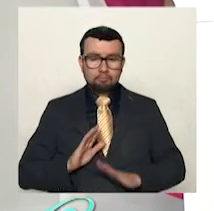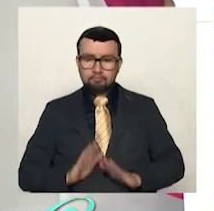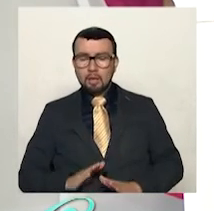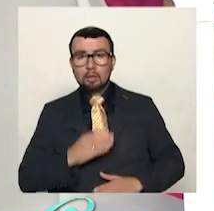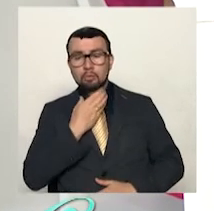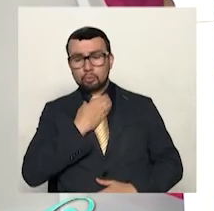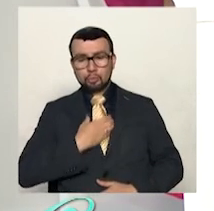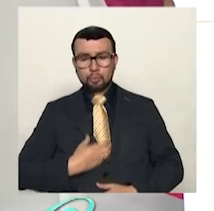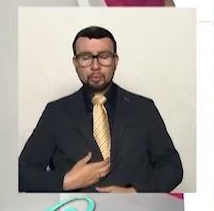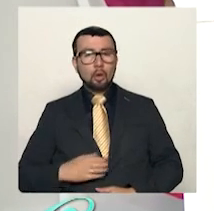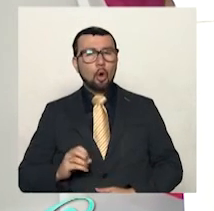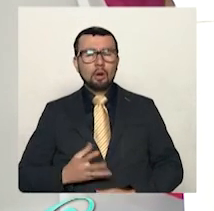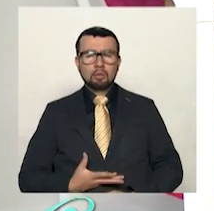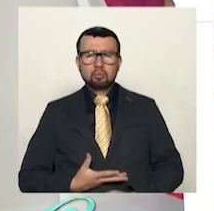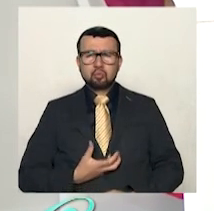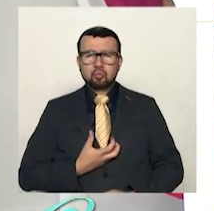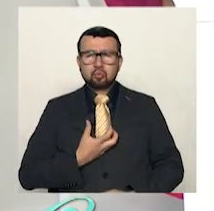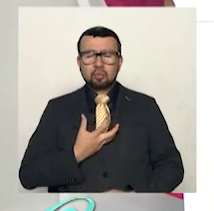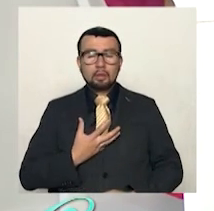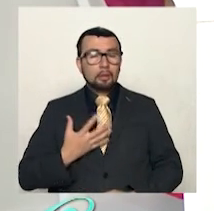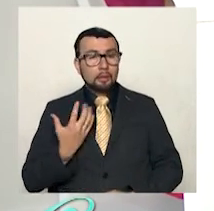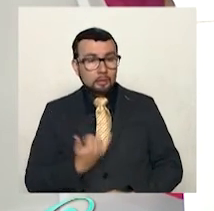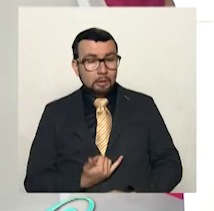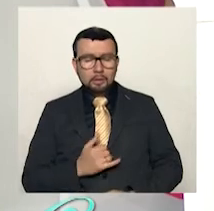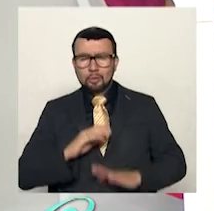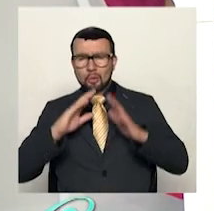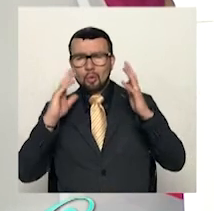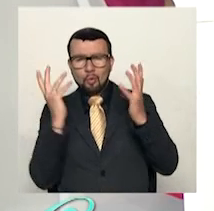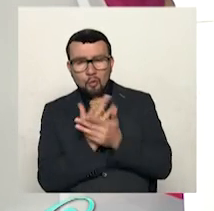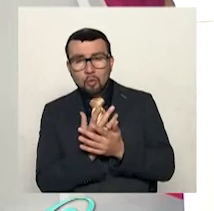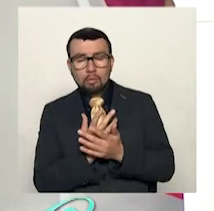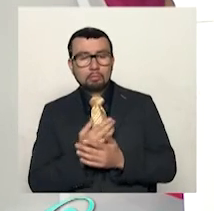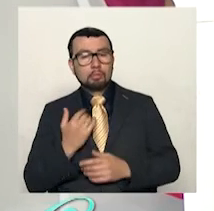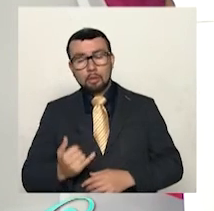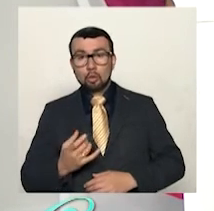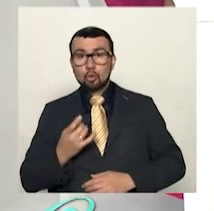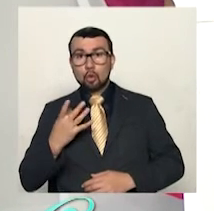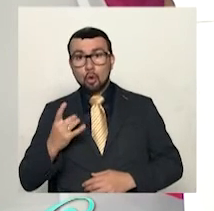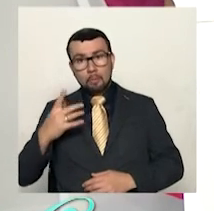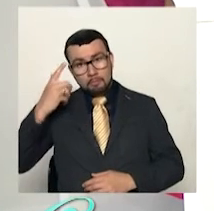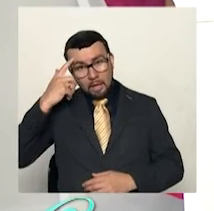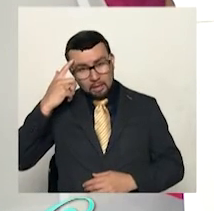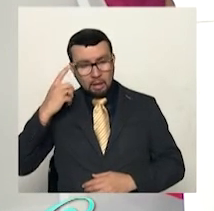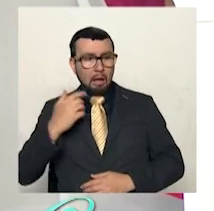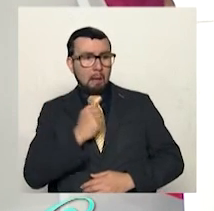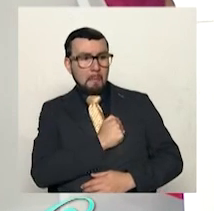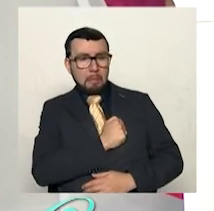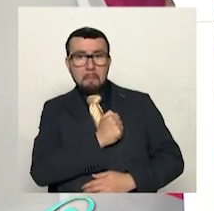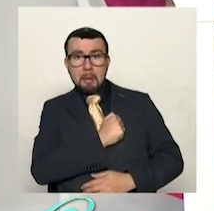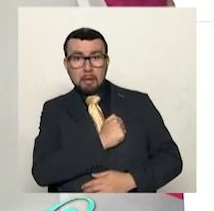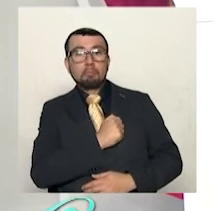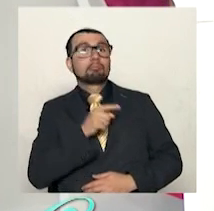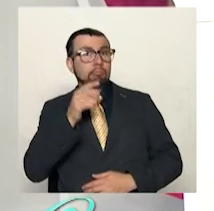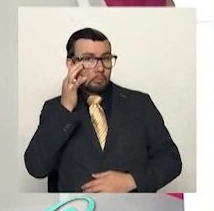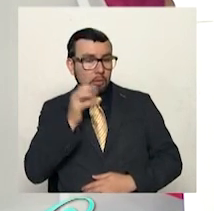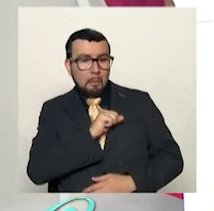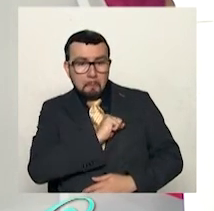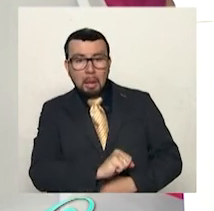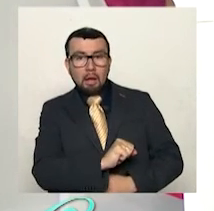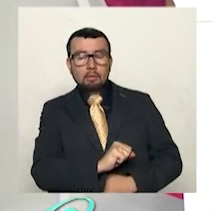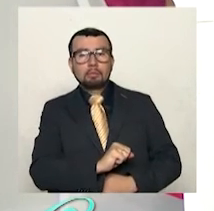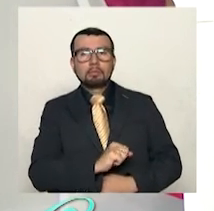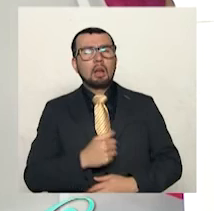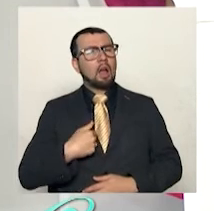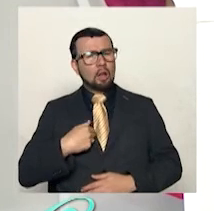esófago, en los casos de gastritis, que puede llegar a confundirse con un dolor a nivel precordial y puede ser un infarto, inclusive